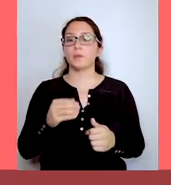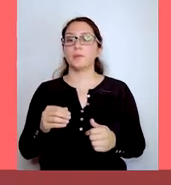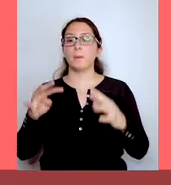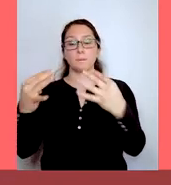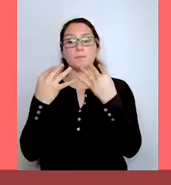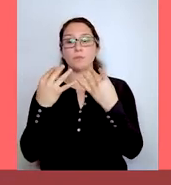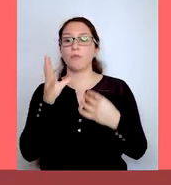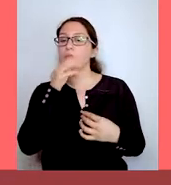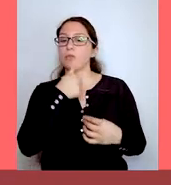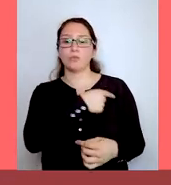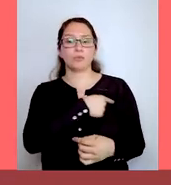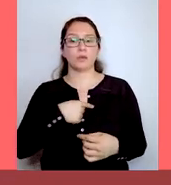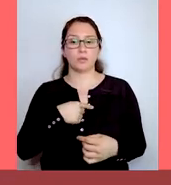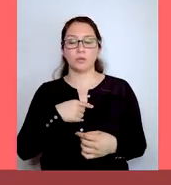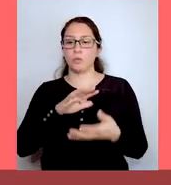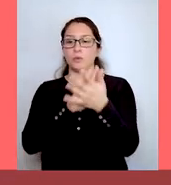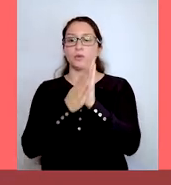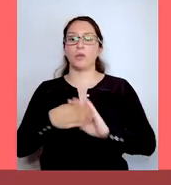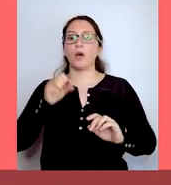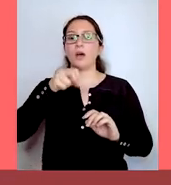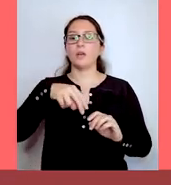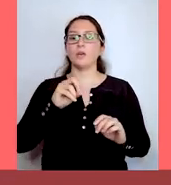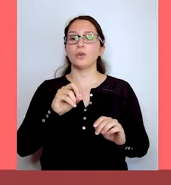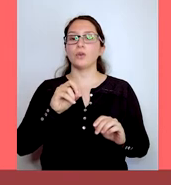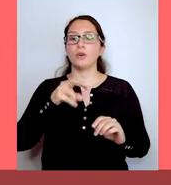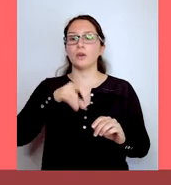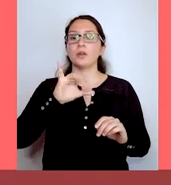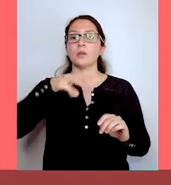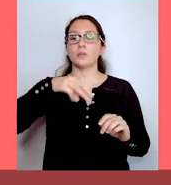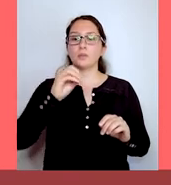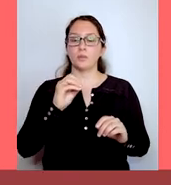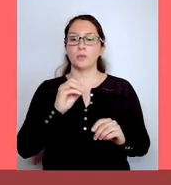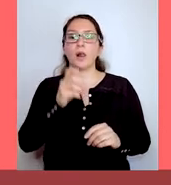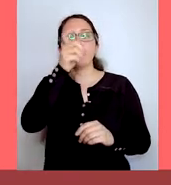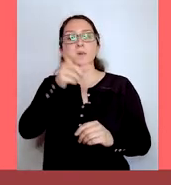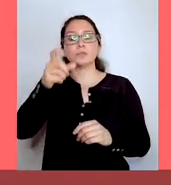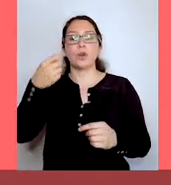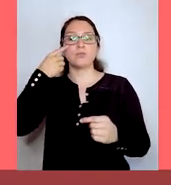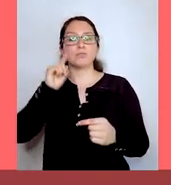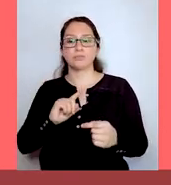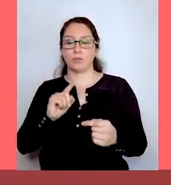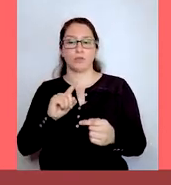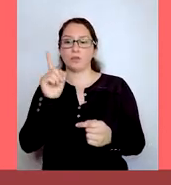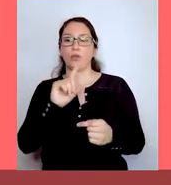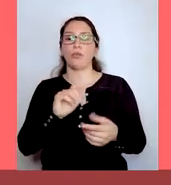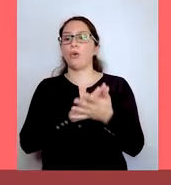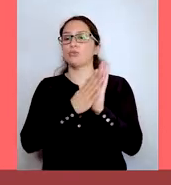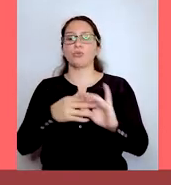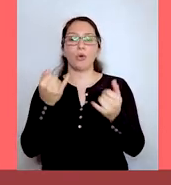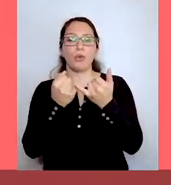Otra característica de los públicos es su anonimato, es decir, se trata de un grupo de personas que pueden no conocerse y